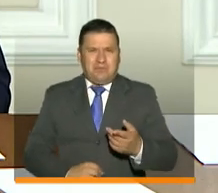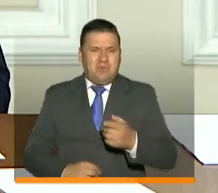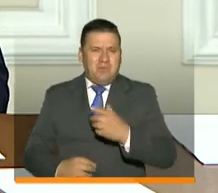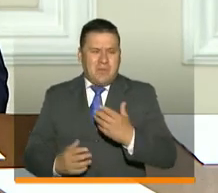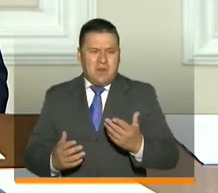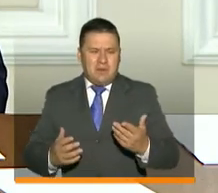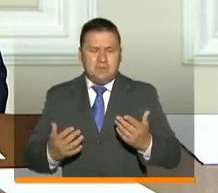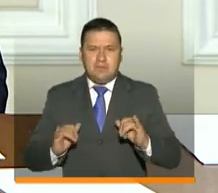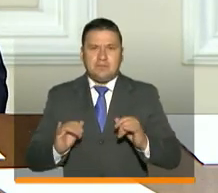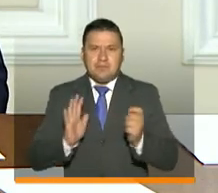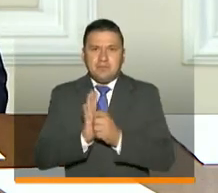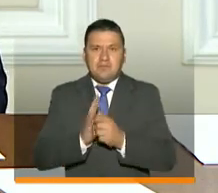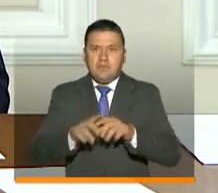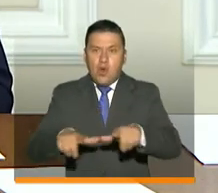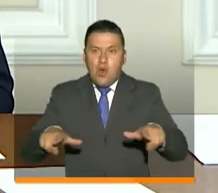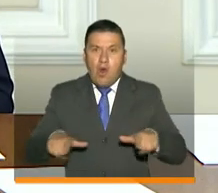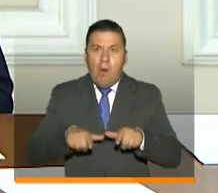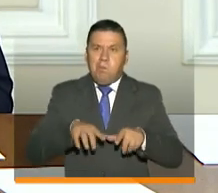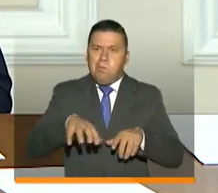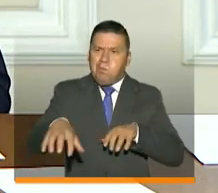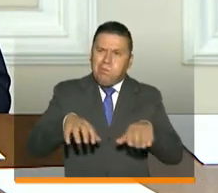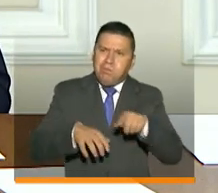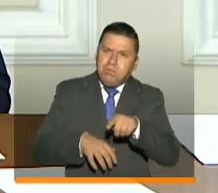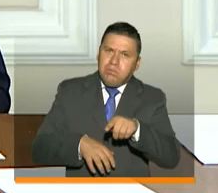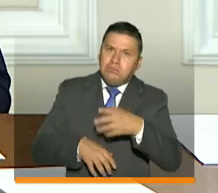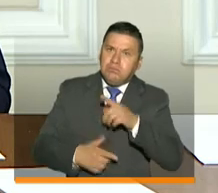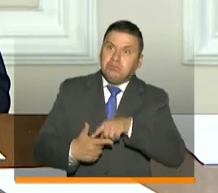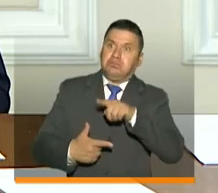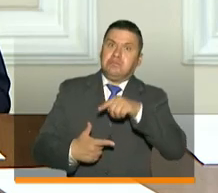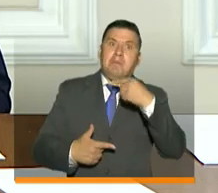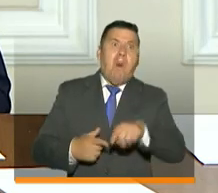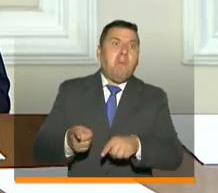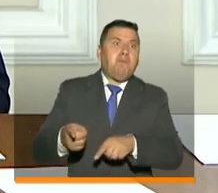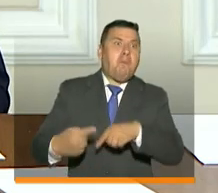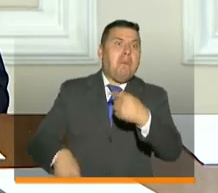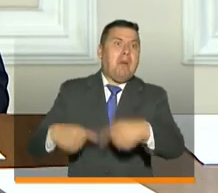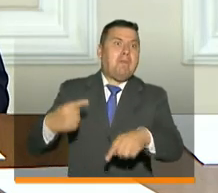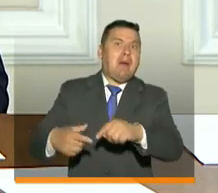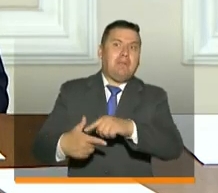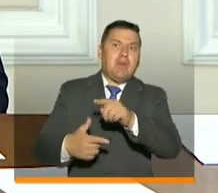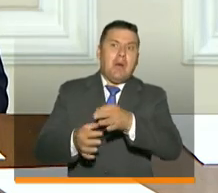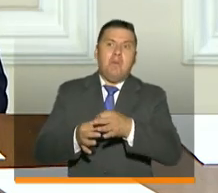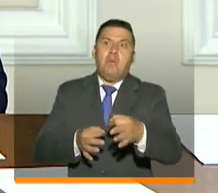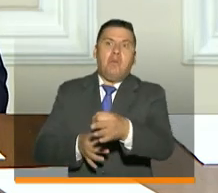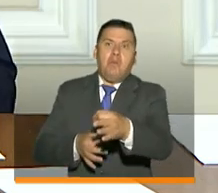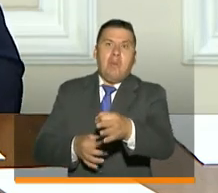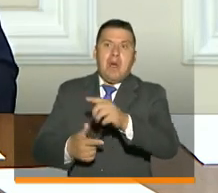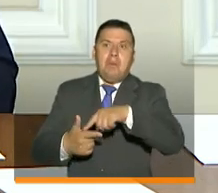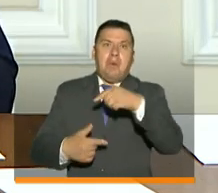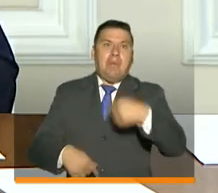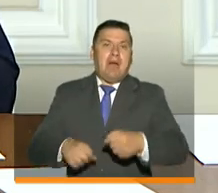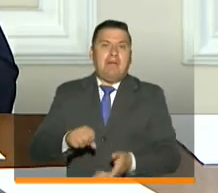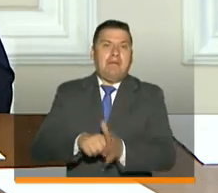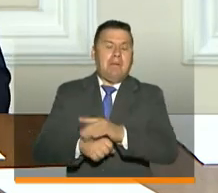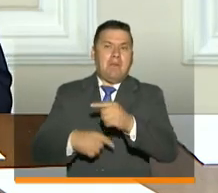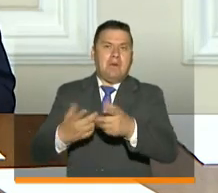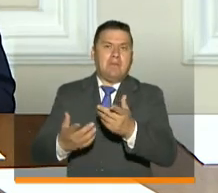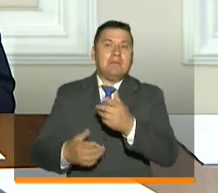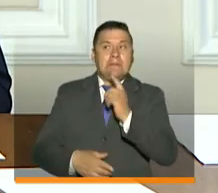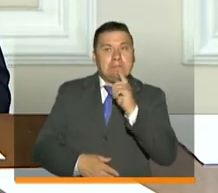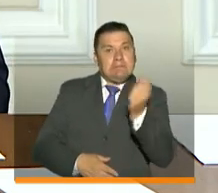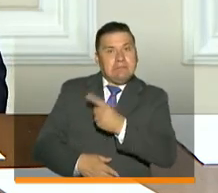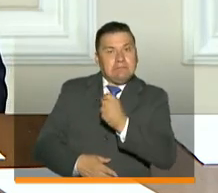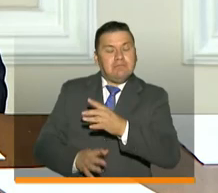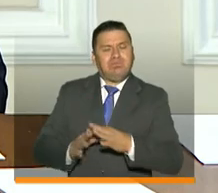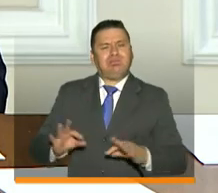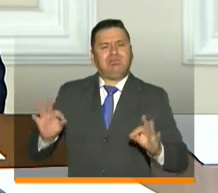cuando tenemos lugares donde los casos han venido creciendo o se consideran municipios de alta afectación? Creo que esas son preguntas muy